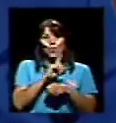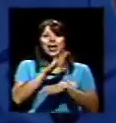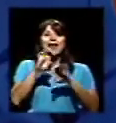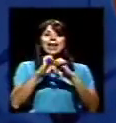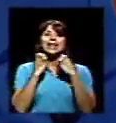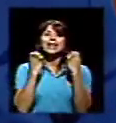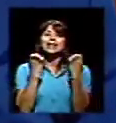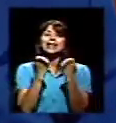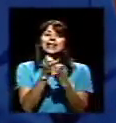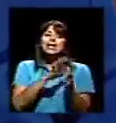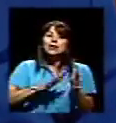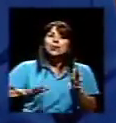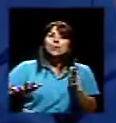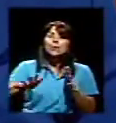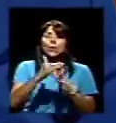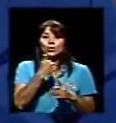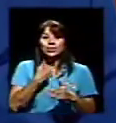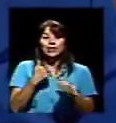equipo de gerentes